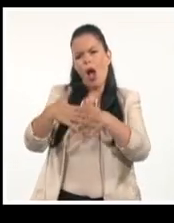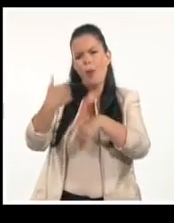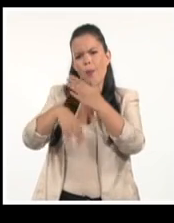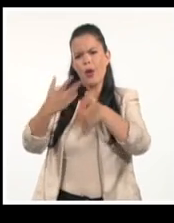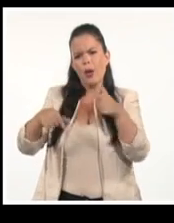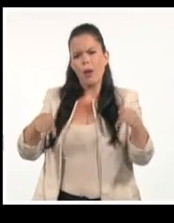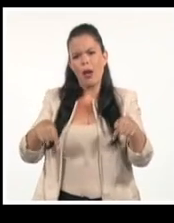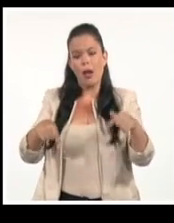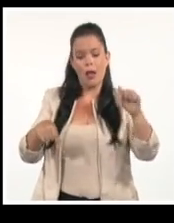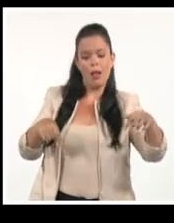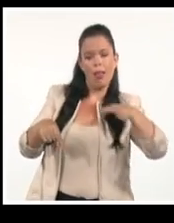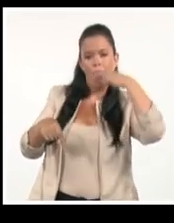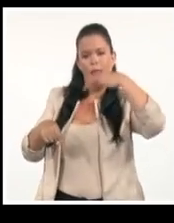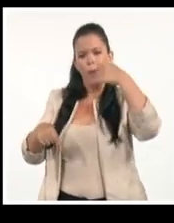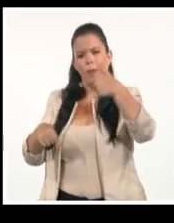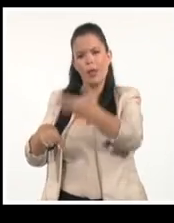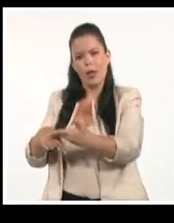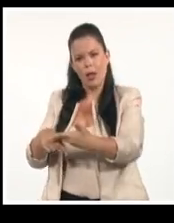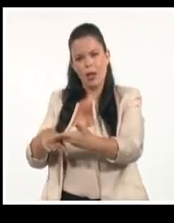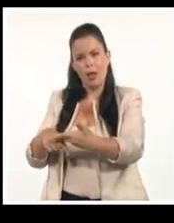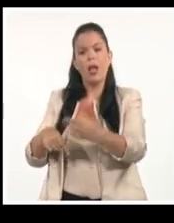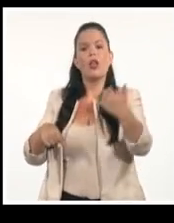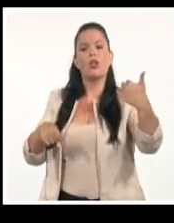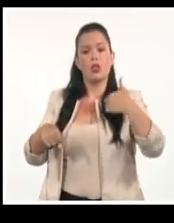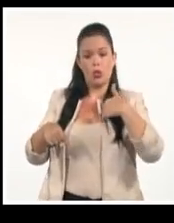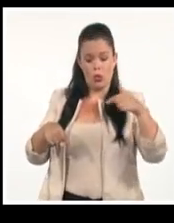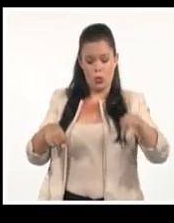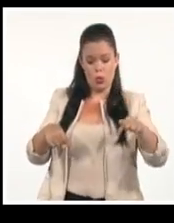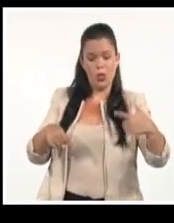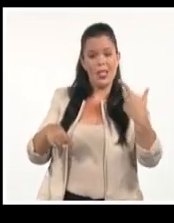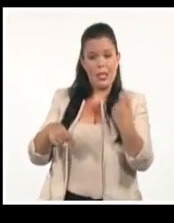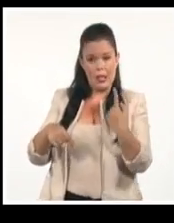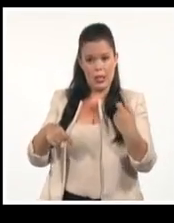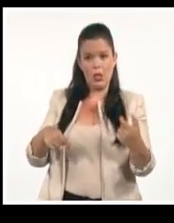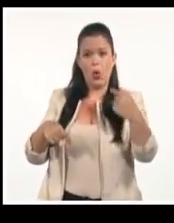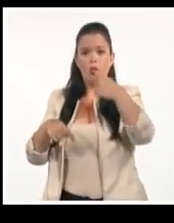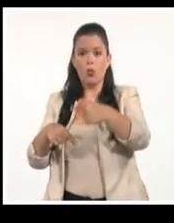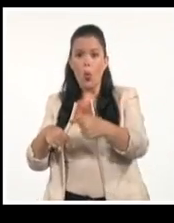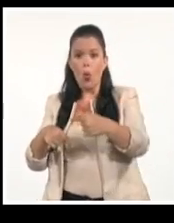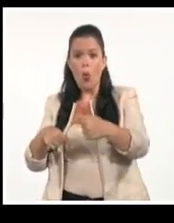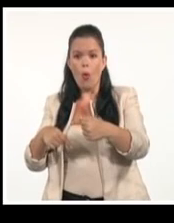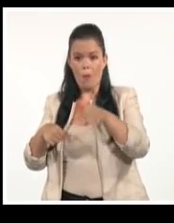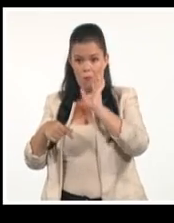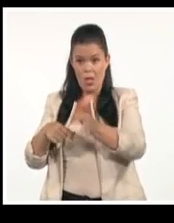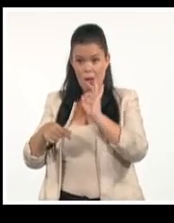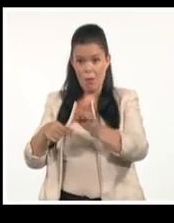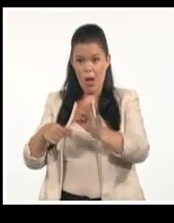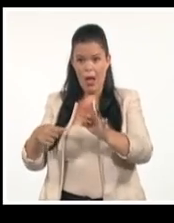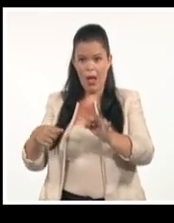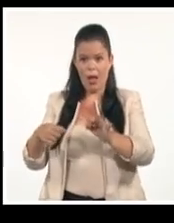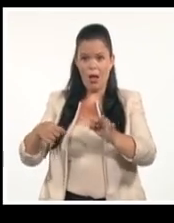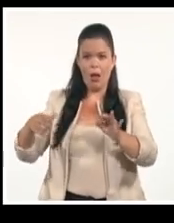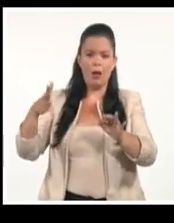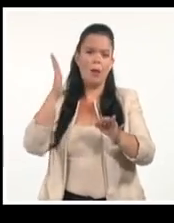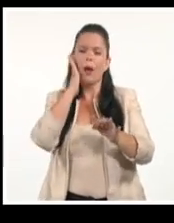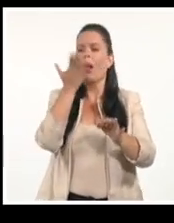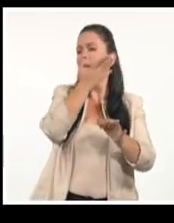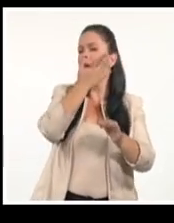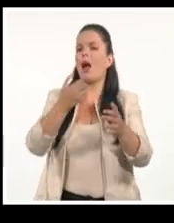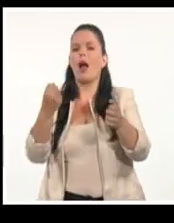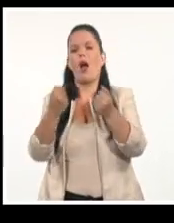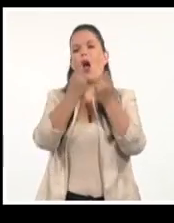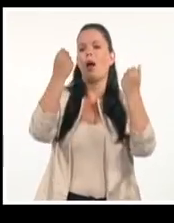necesito es que te caigas a golpes y hagas un video y digas que fue la policía. Y si de